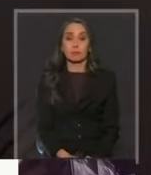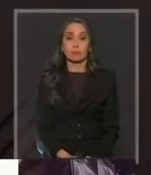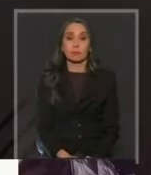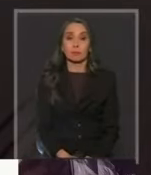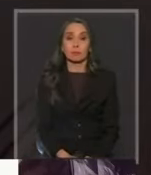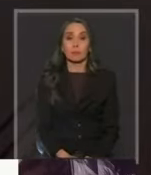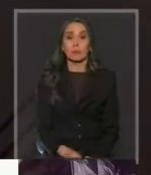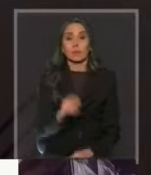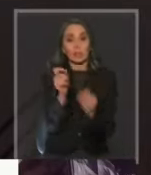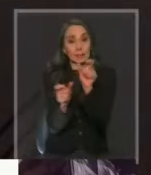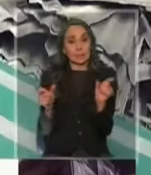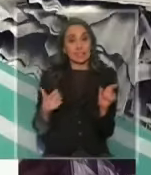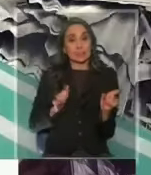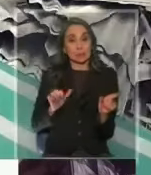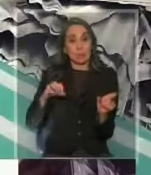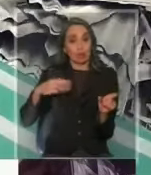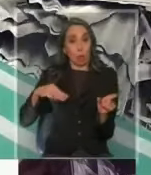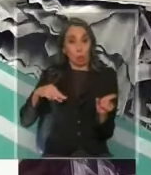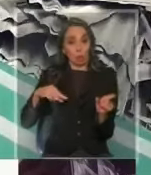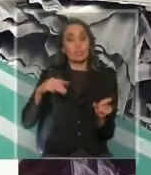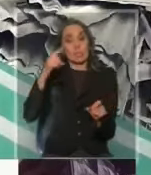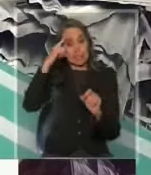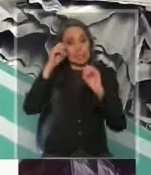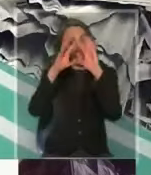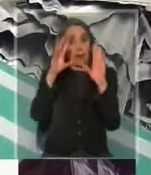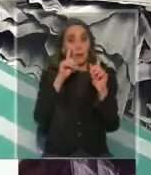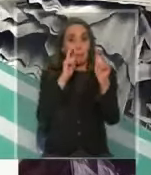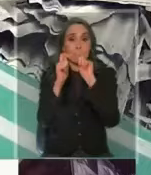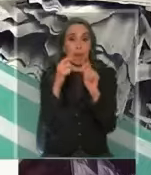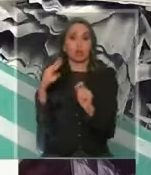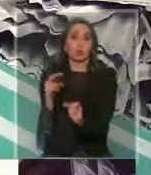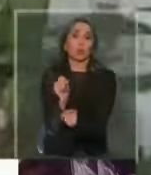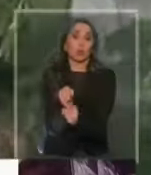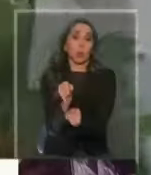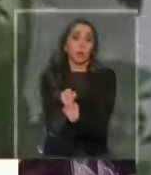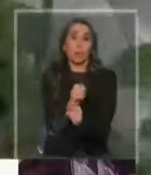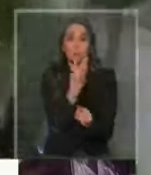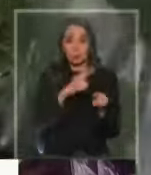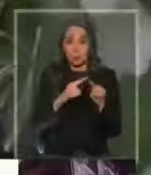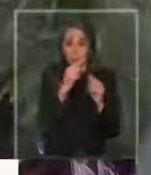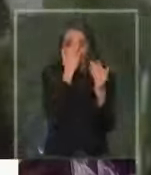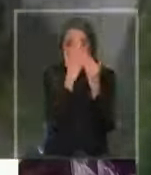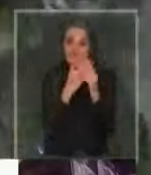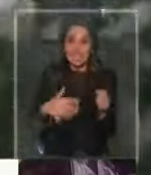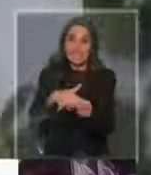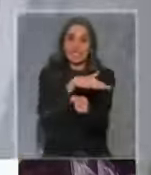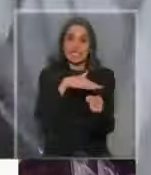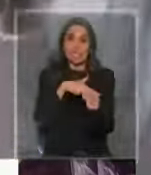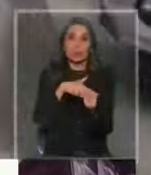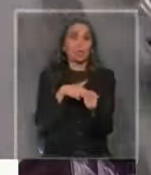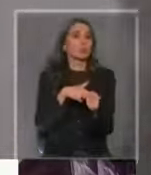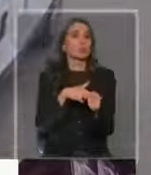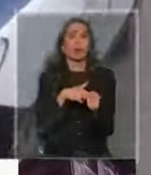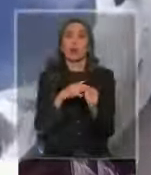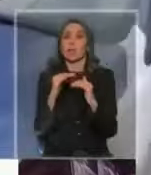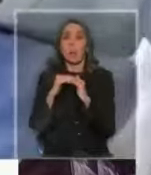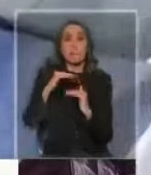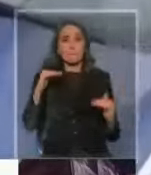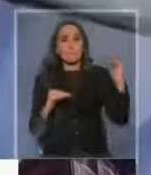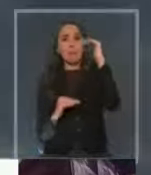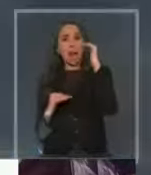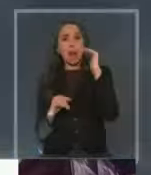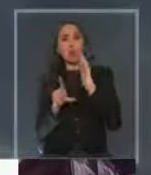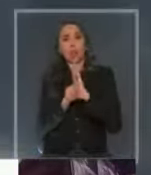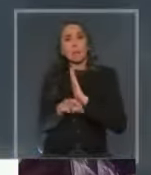Los inspectores municipales tienen claro los peligros de su trabajo. Muchas veces se enfrentan a situaciones que exceden las funciones que por ley pueden